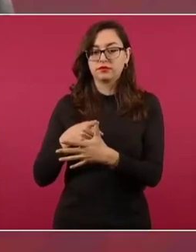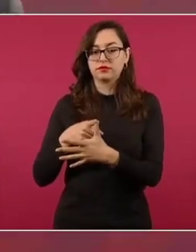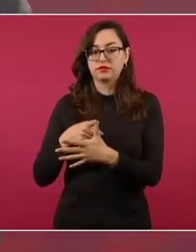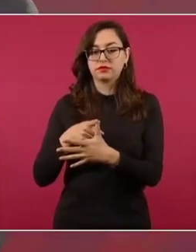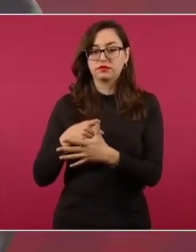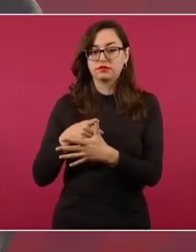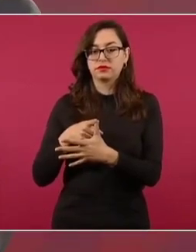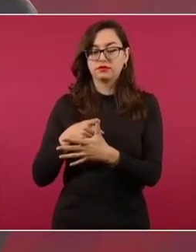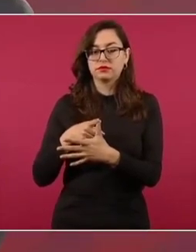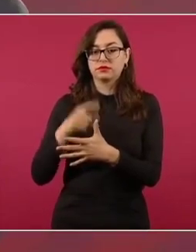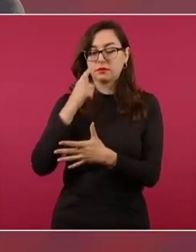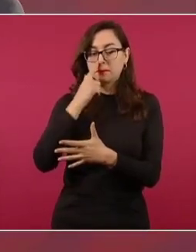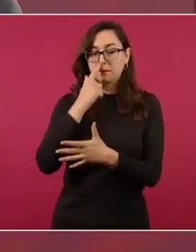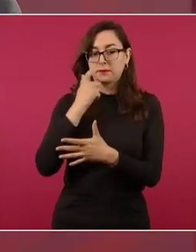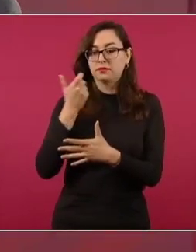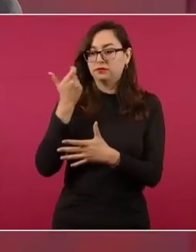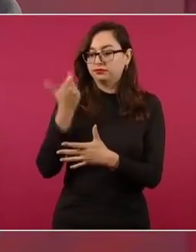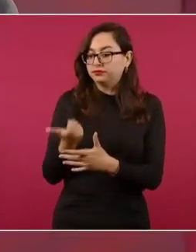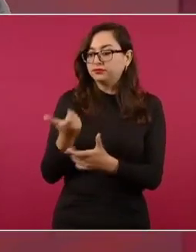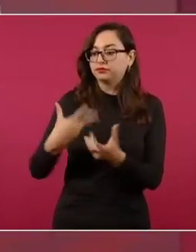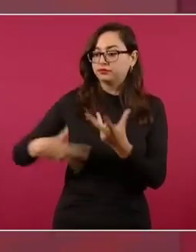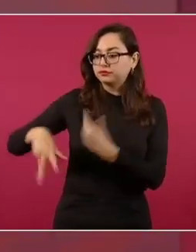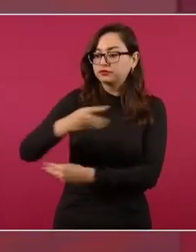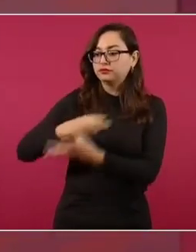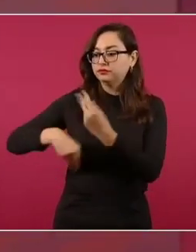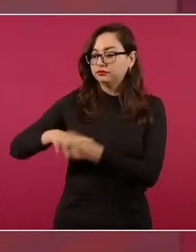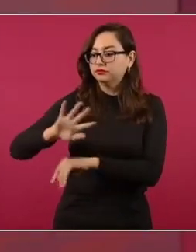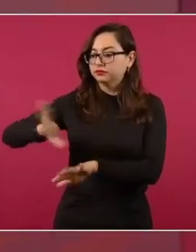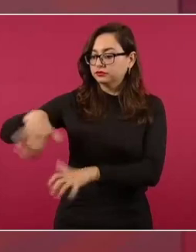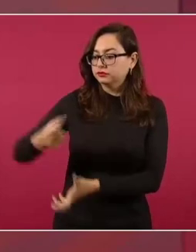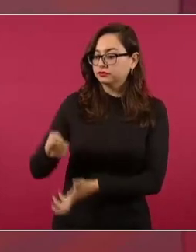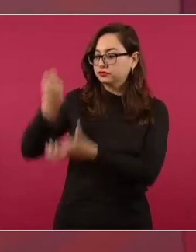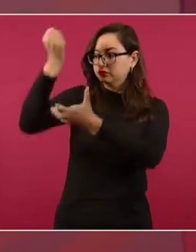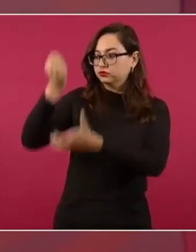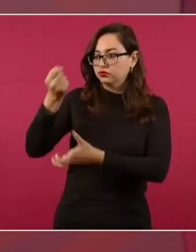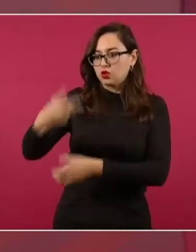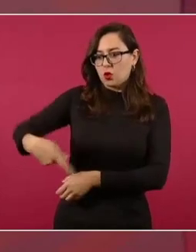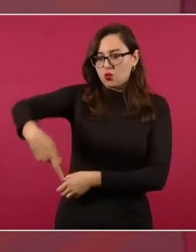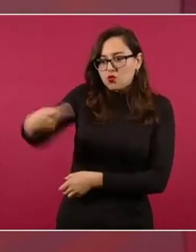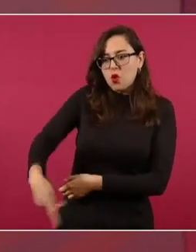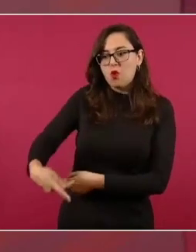el ingreso, las riquezas de México se distribuyan